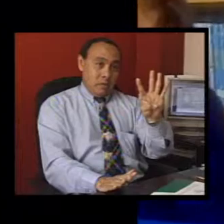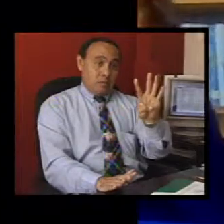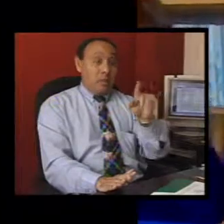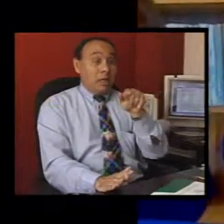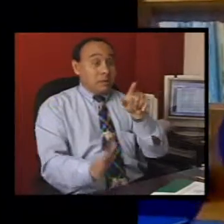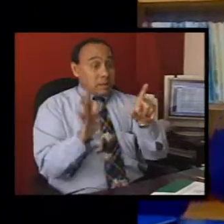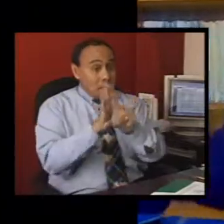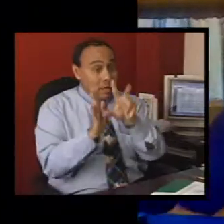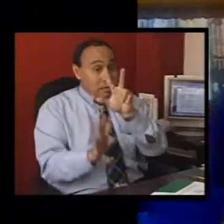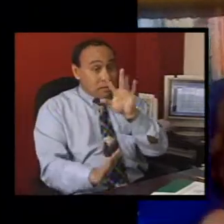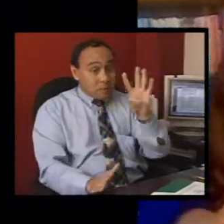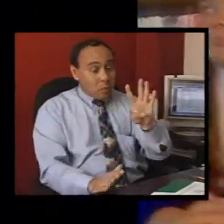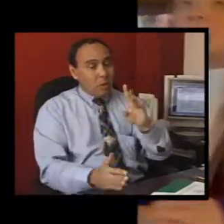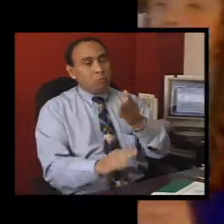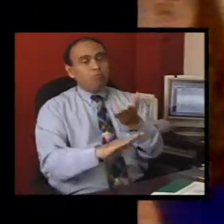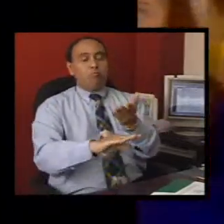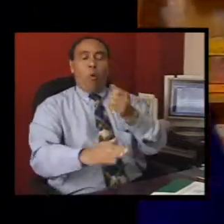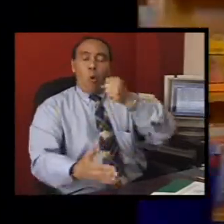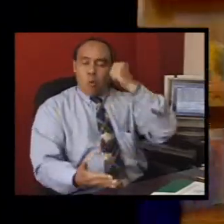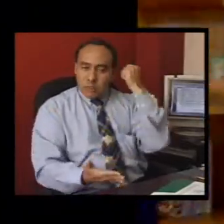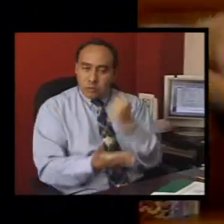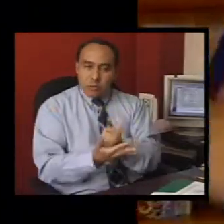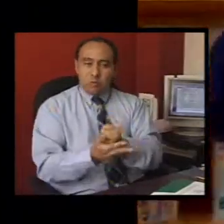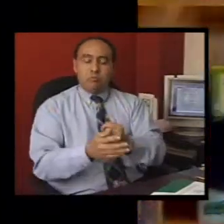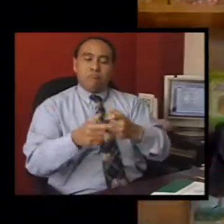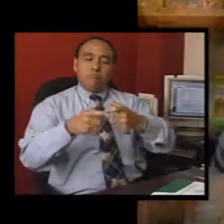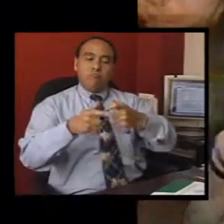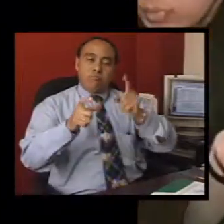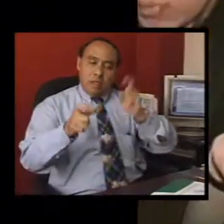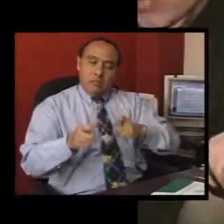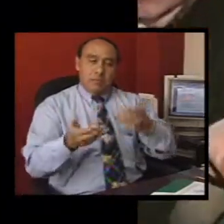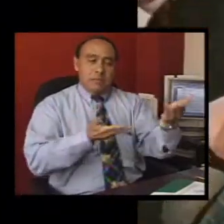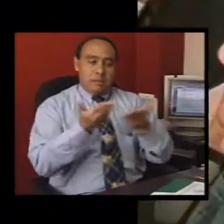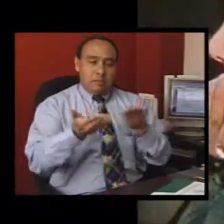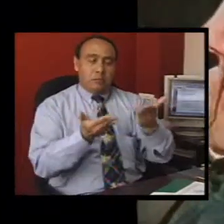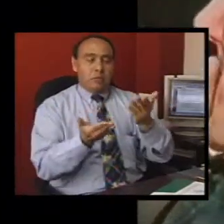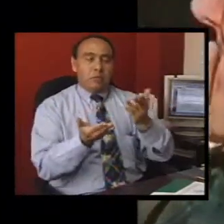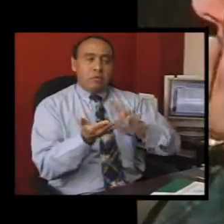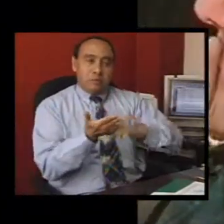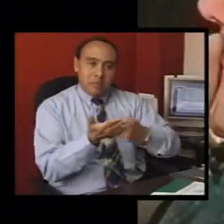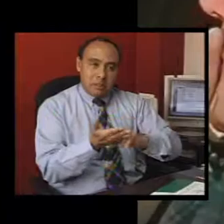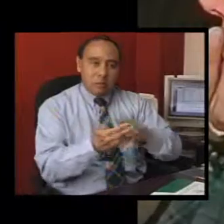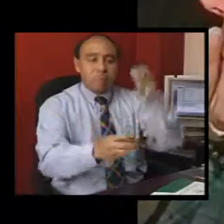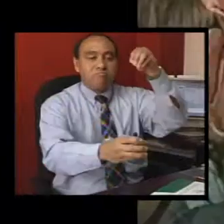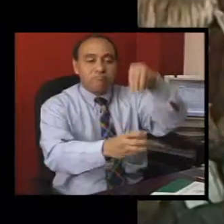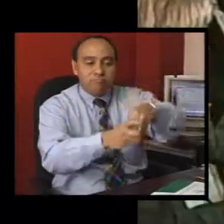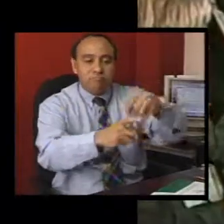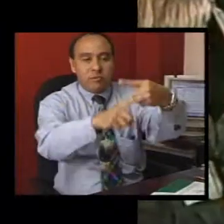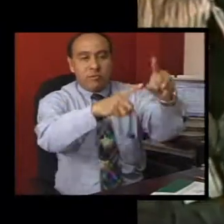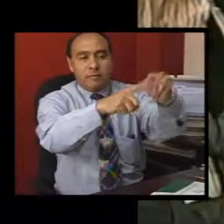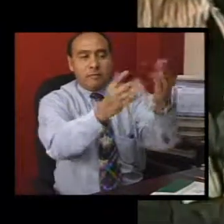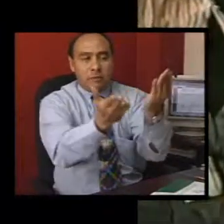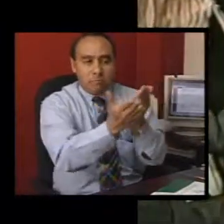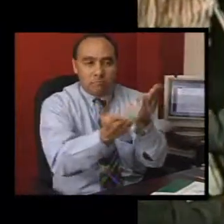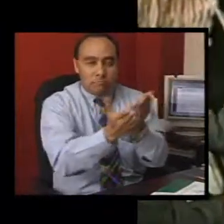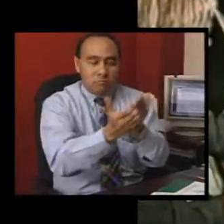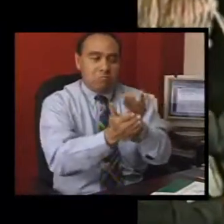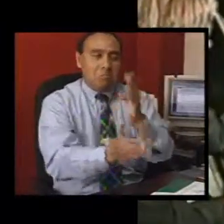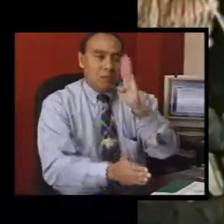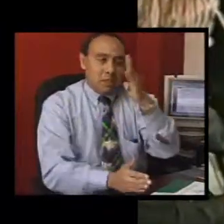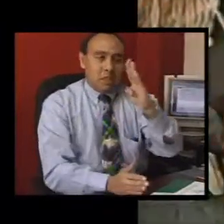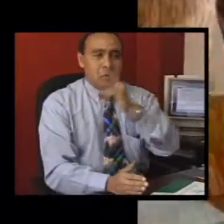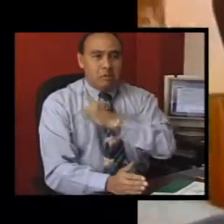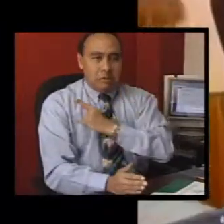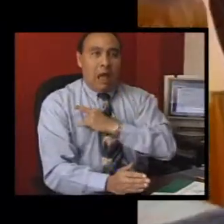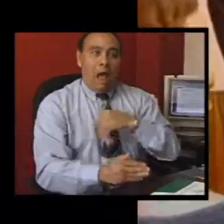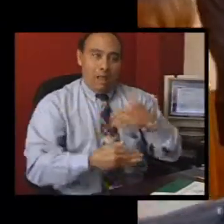en la que se obligaba y se exigía que se incluyeran las diferentes instituciones